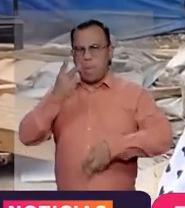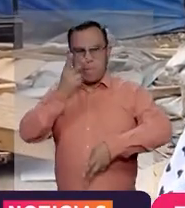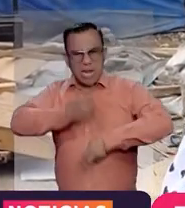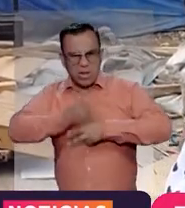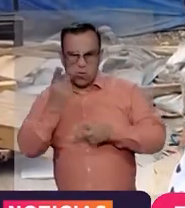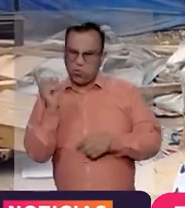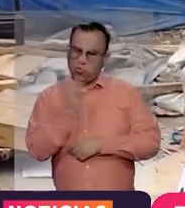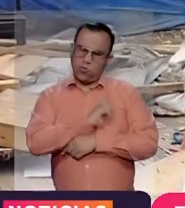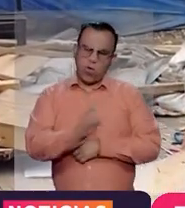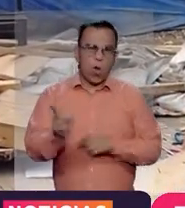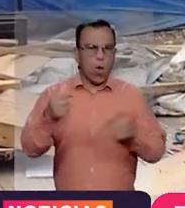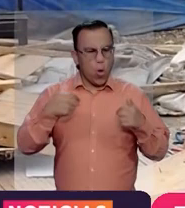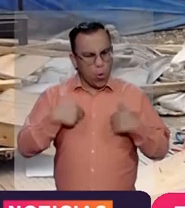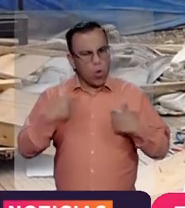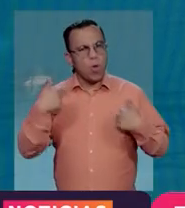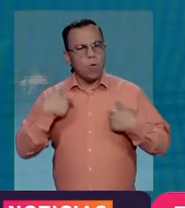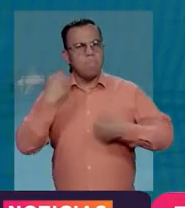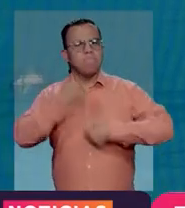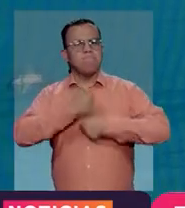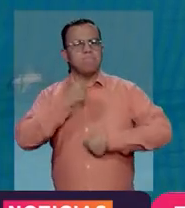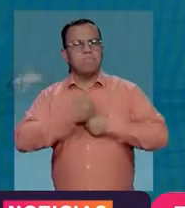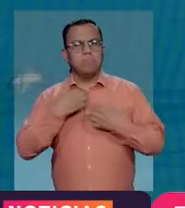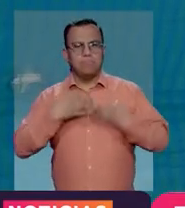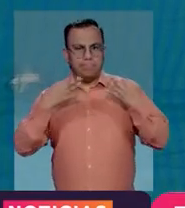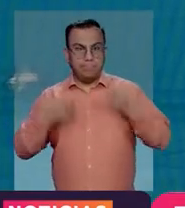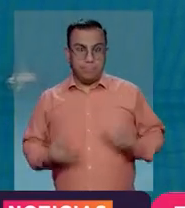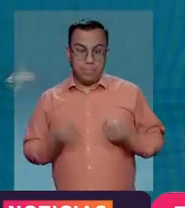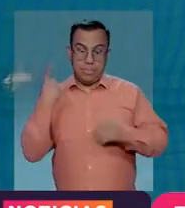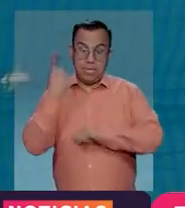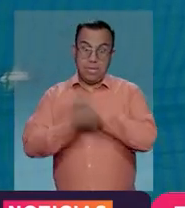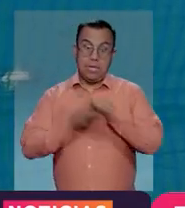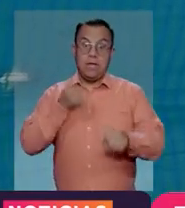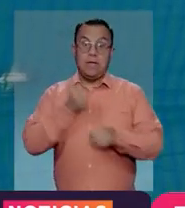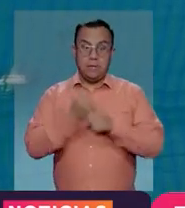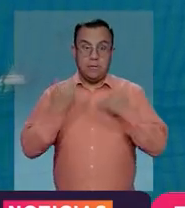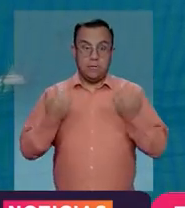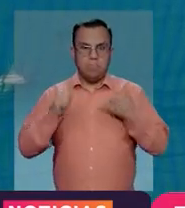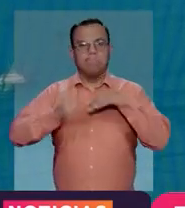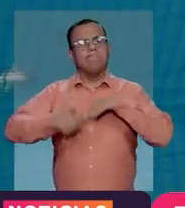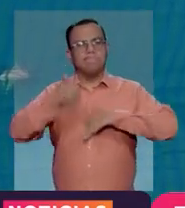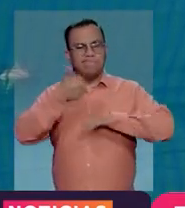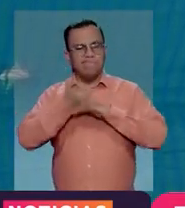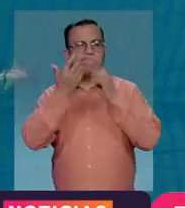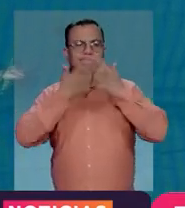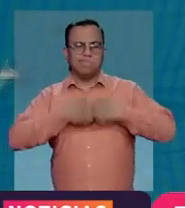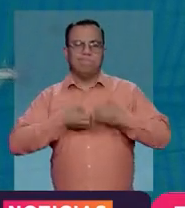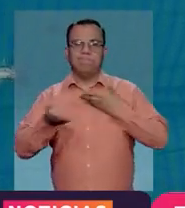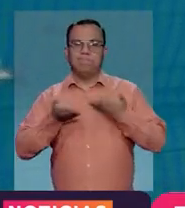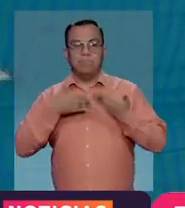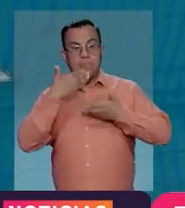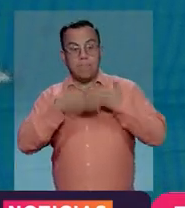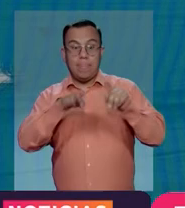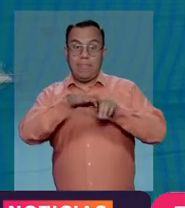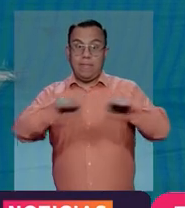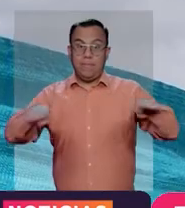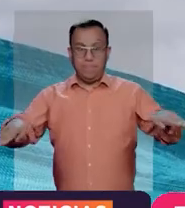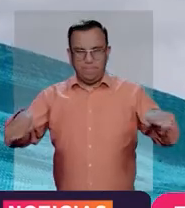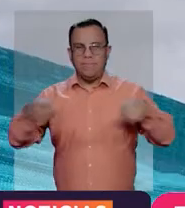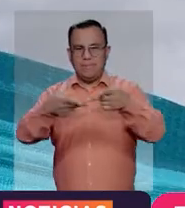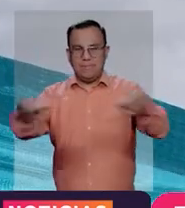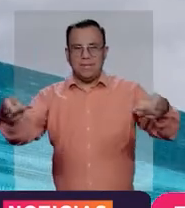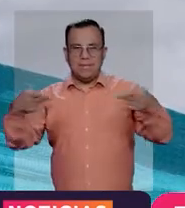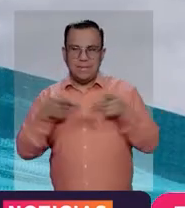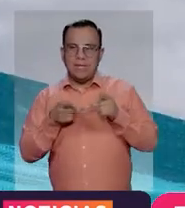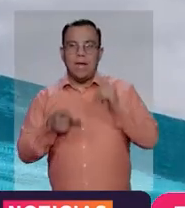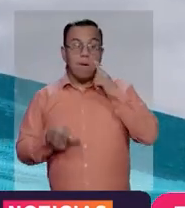delincuente, no, nosotros somos trabajadores. Este mismo año las autoridades realizaron un operativo en el parqueadero de las Arenosas de